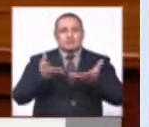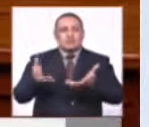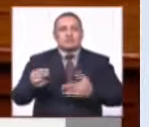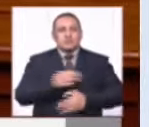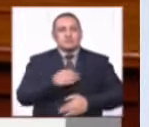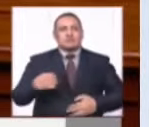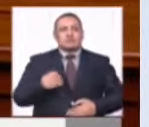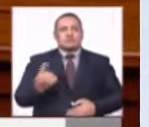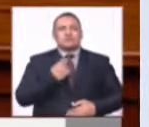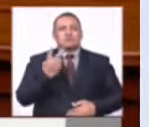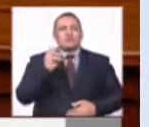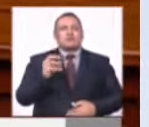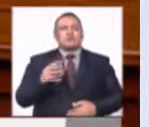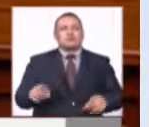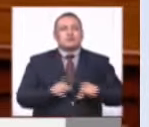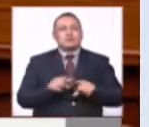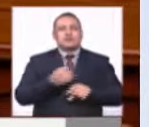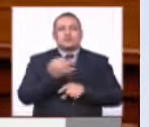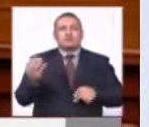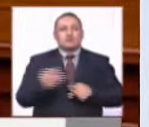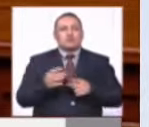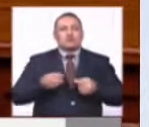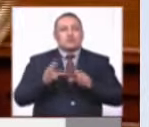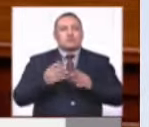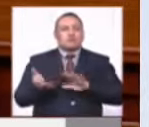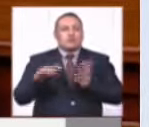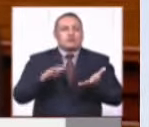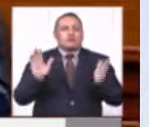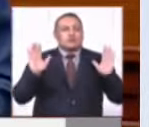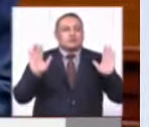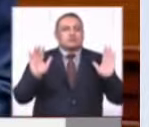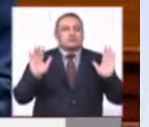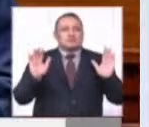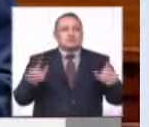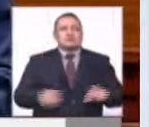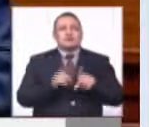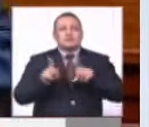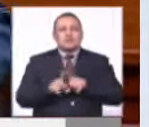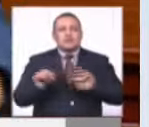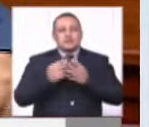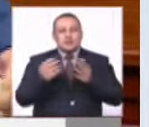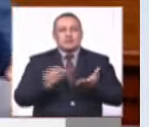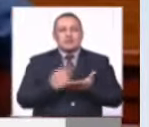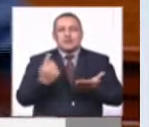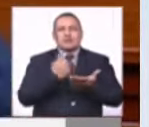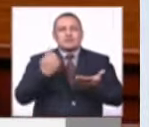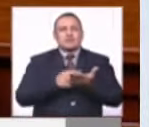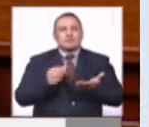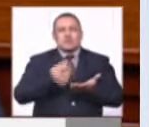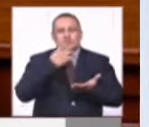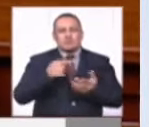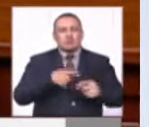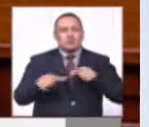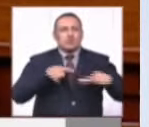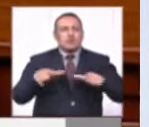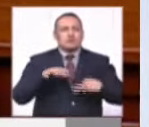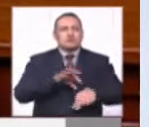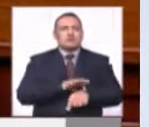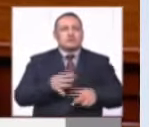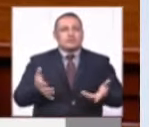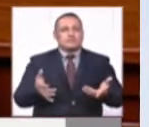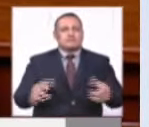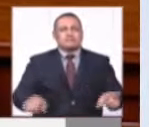Salud, solamente para 20. Y el resto que los come el tigre. Medicamentos genéricos, no hay medicamentos en los establecimientos de